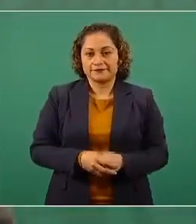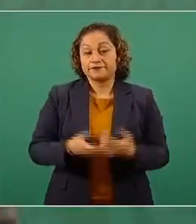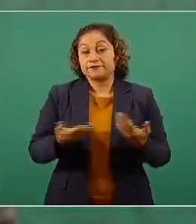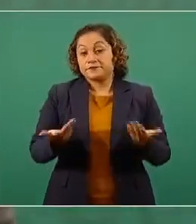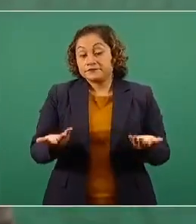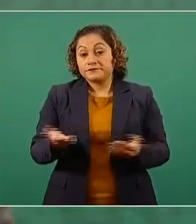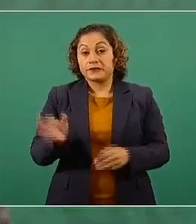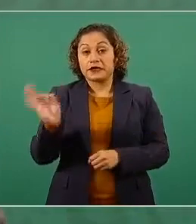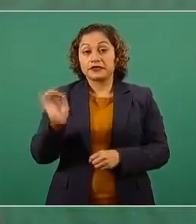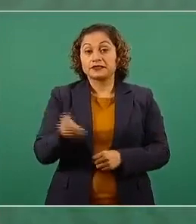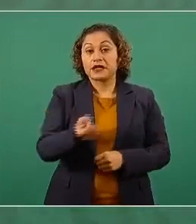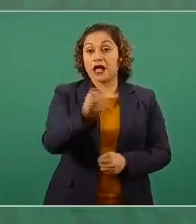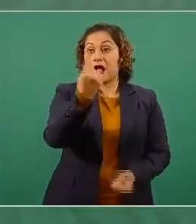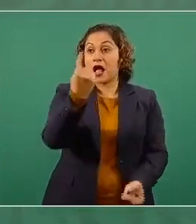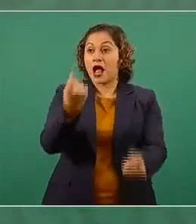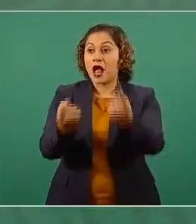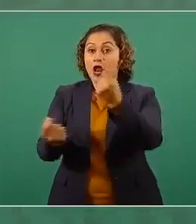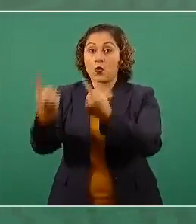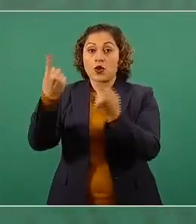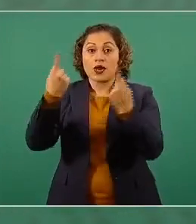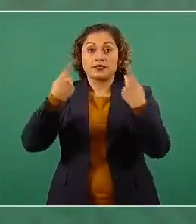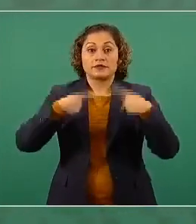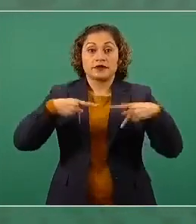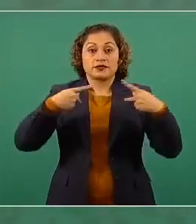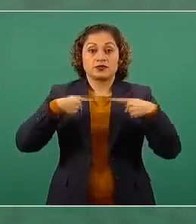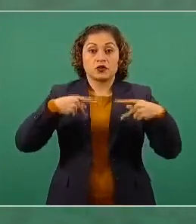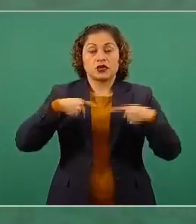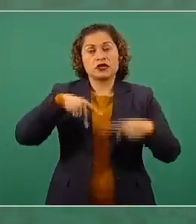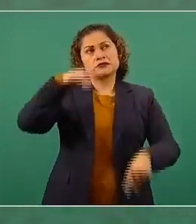le dé el mismo trato